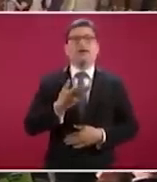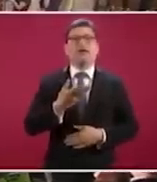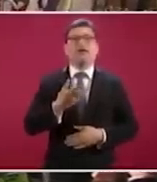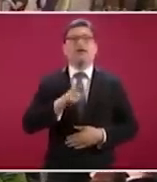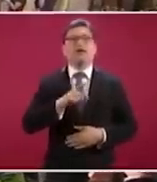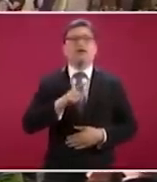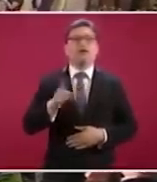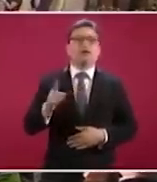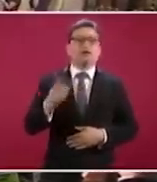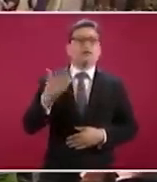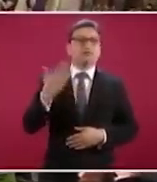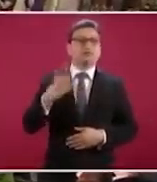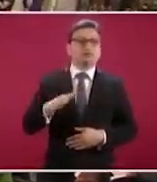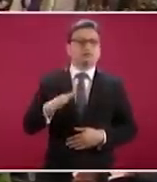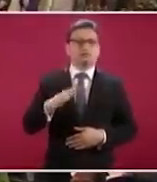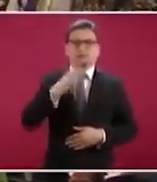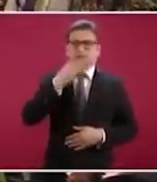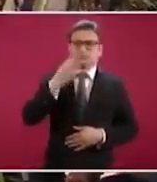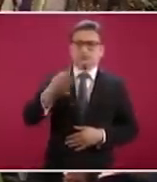son los